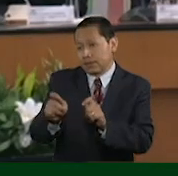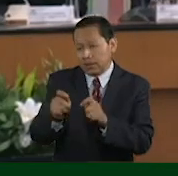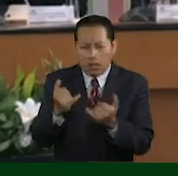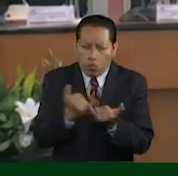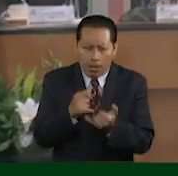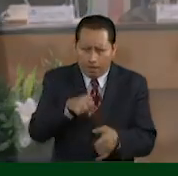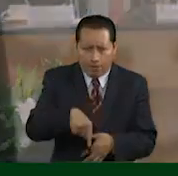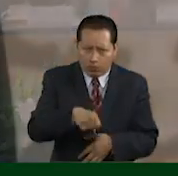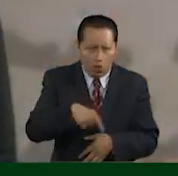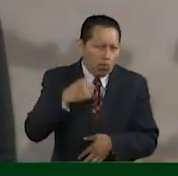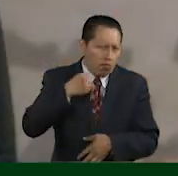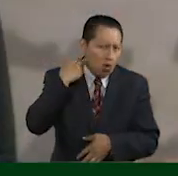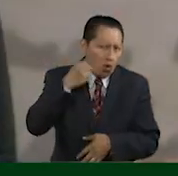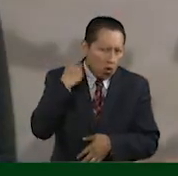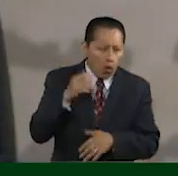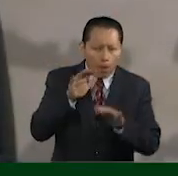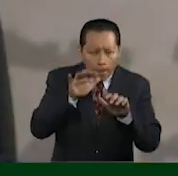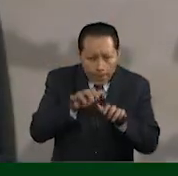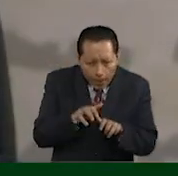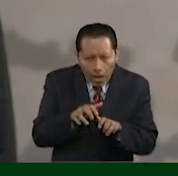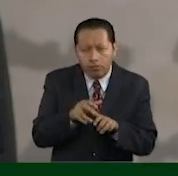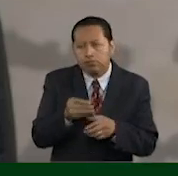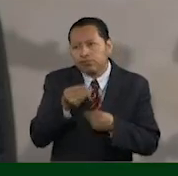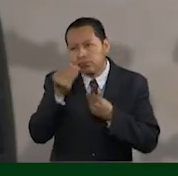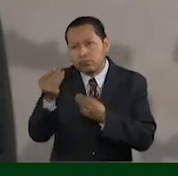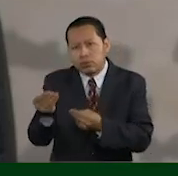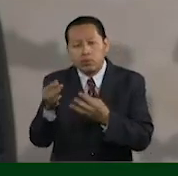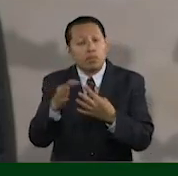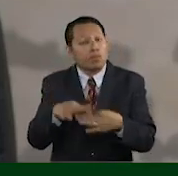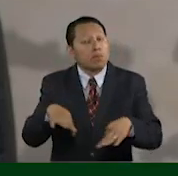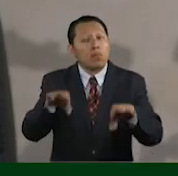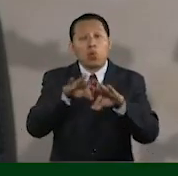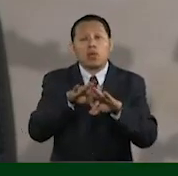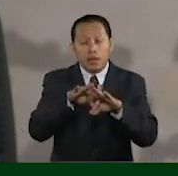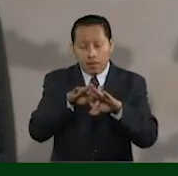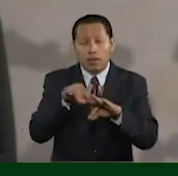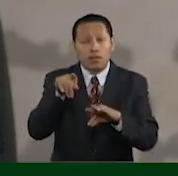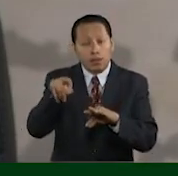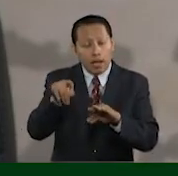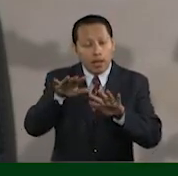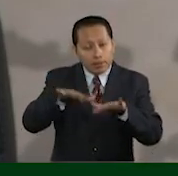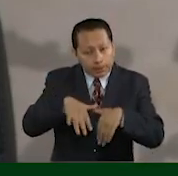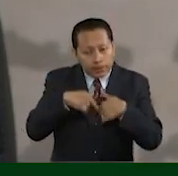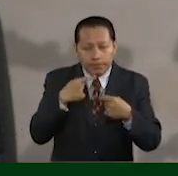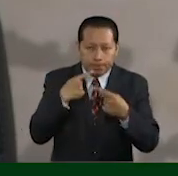estos foros abiertos emanen, logren ser discutidas en los salones de sesiones.